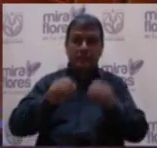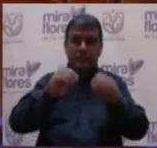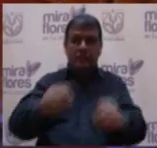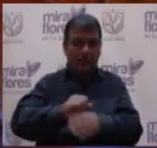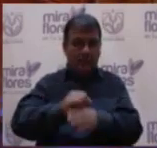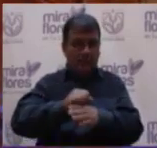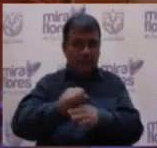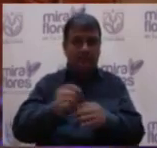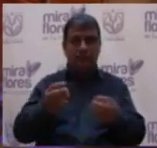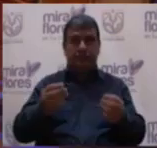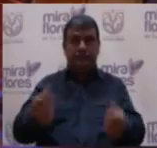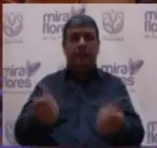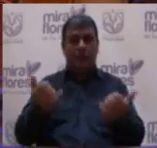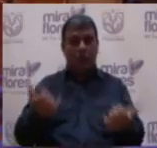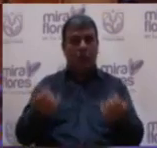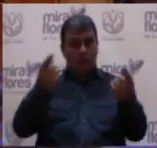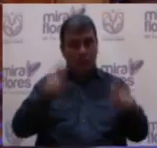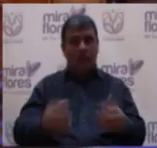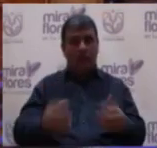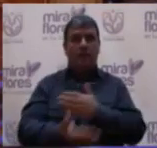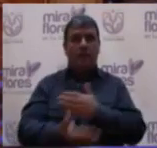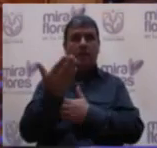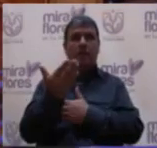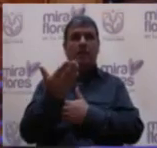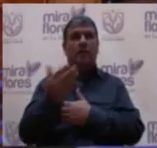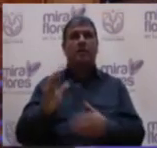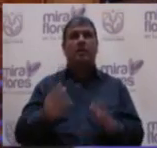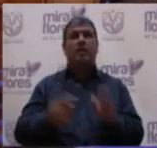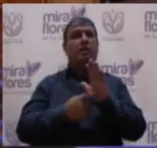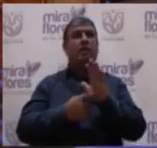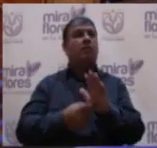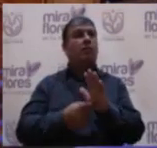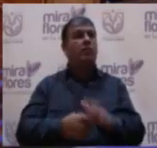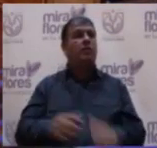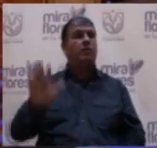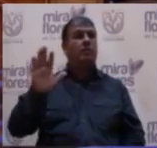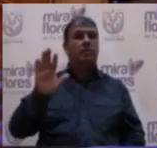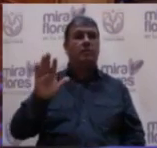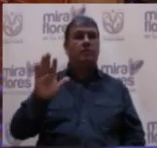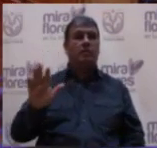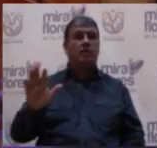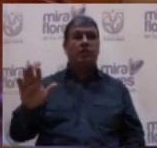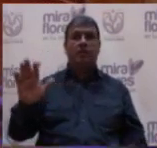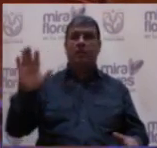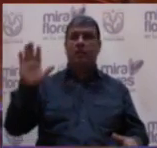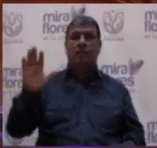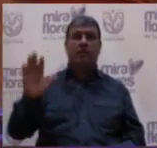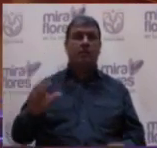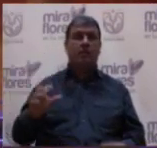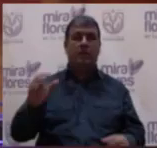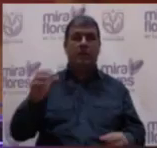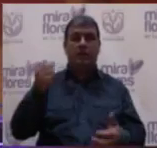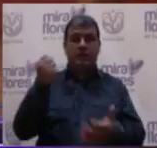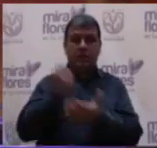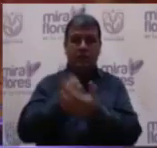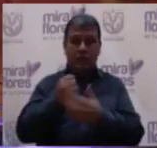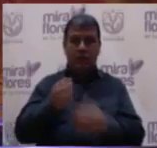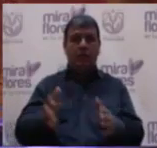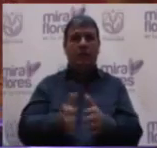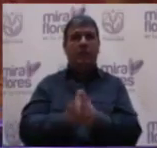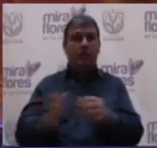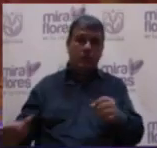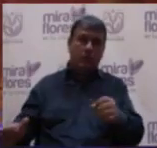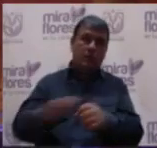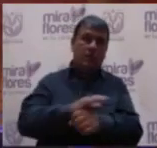los acuerdos tomados esta mañana. Ellos miembros del Consejo que estén a favor, si no se expresarlo, señal de conformidad, se aprueba también este pedido